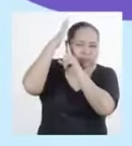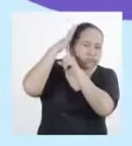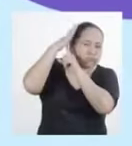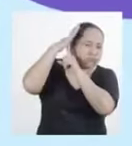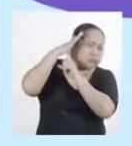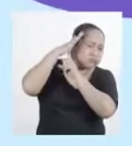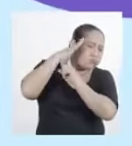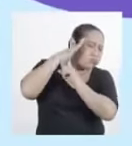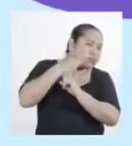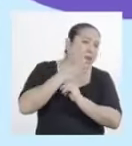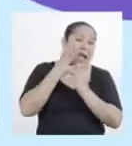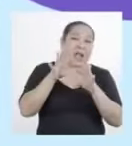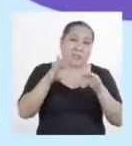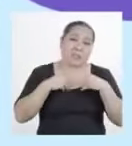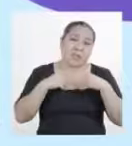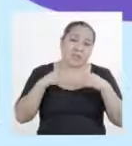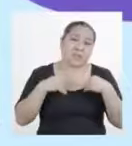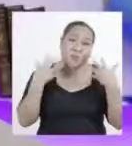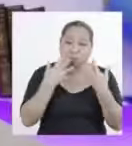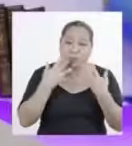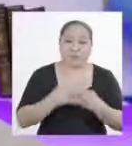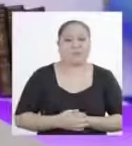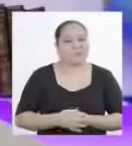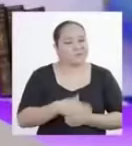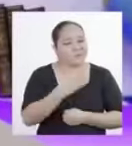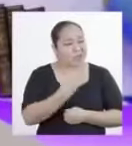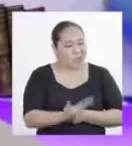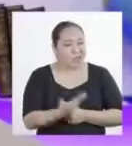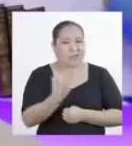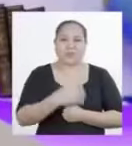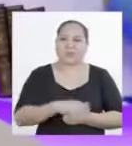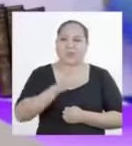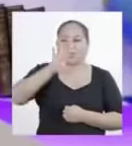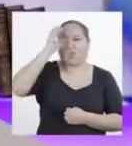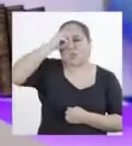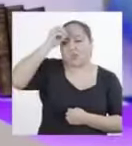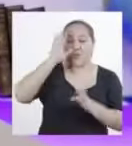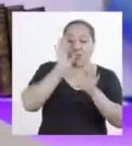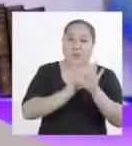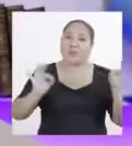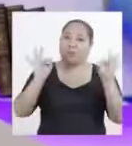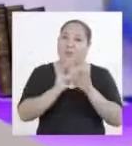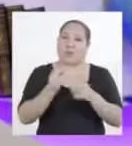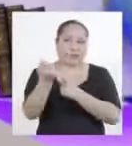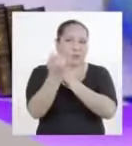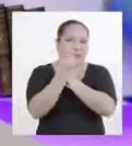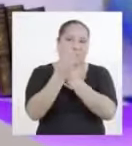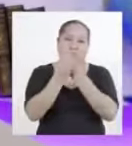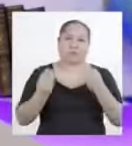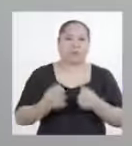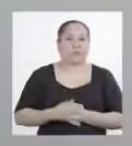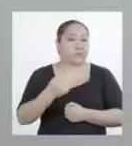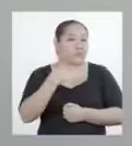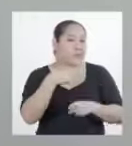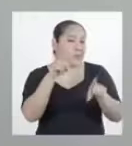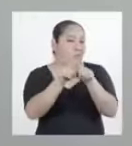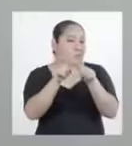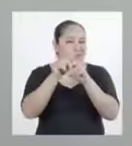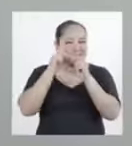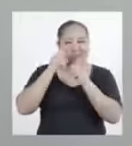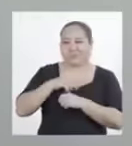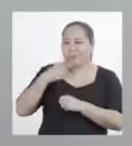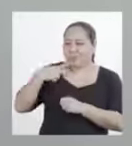abusar simplemente por miedo Muchas gracias, señor Sus opiniones son muy valiosas Y nos enseñan mucho Pues